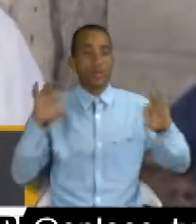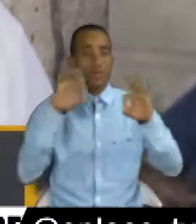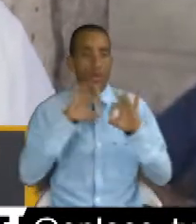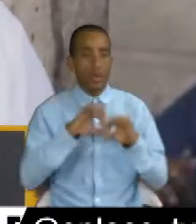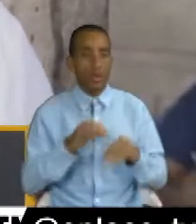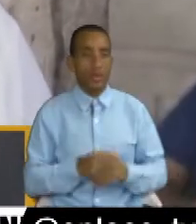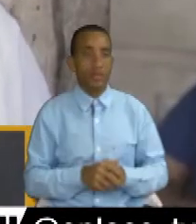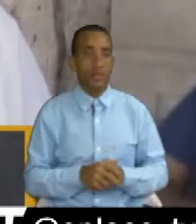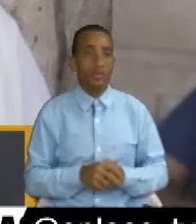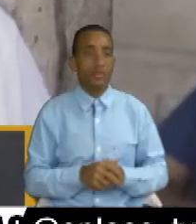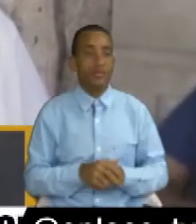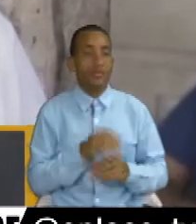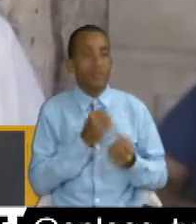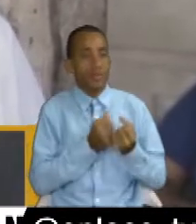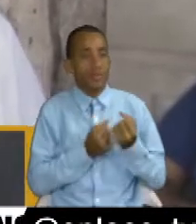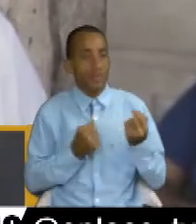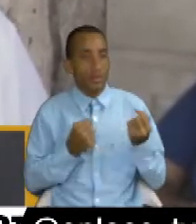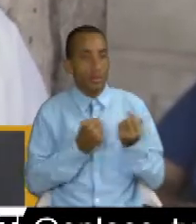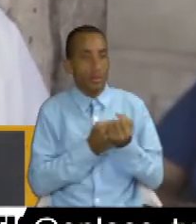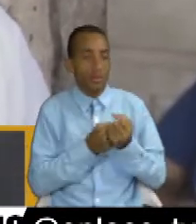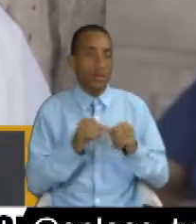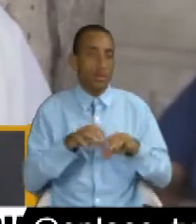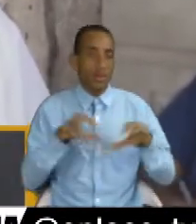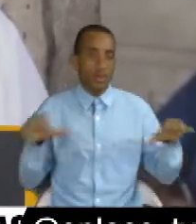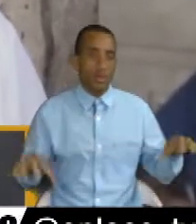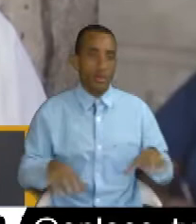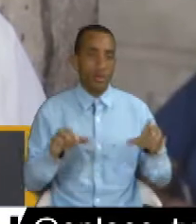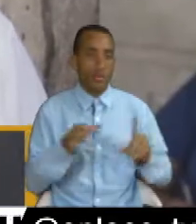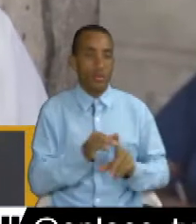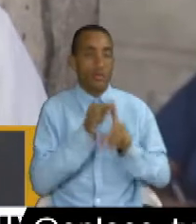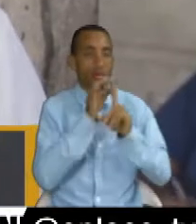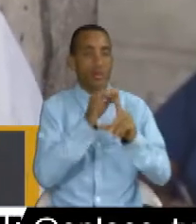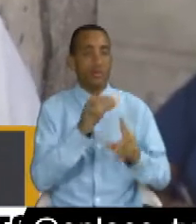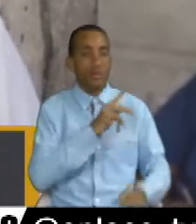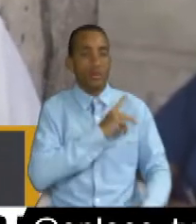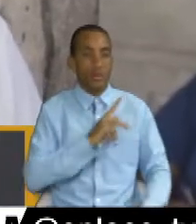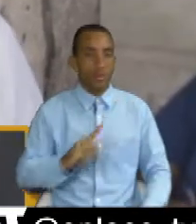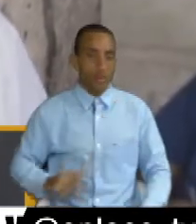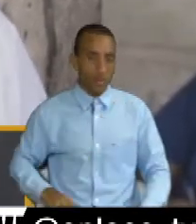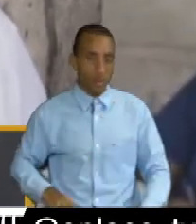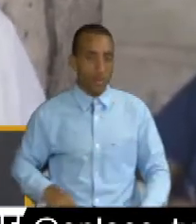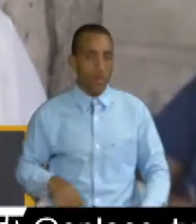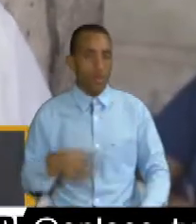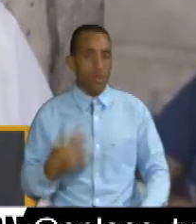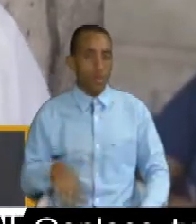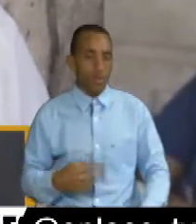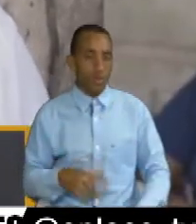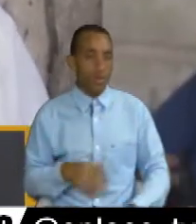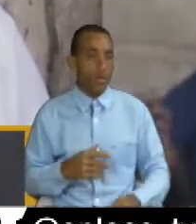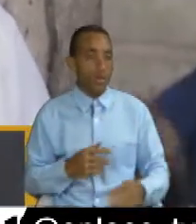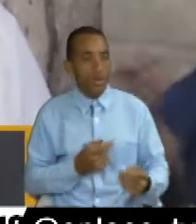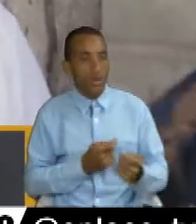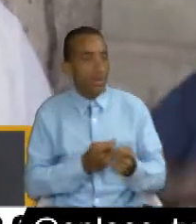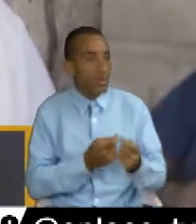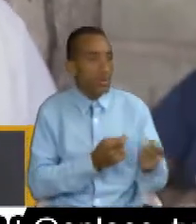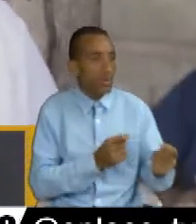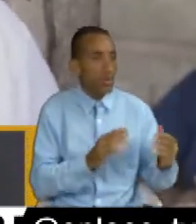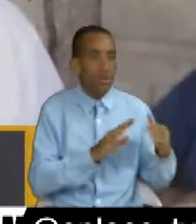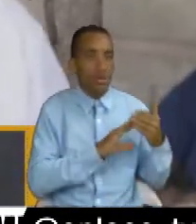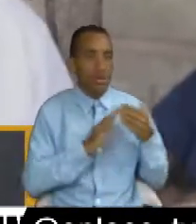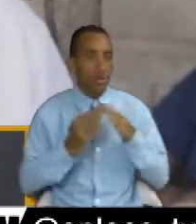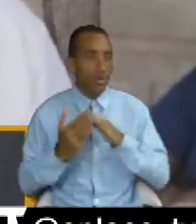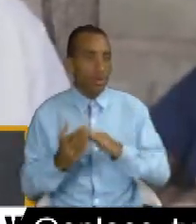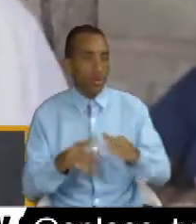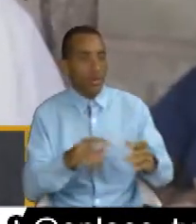lograr apoyar este tipo de actividad, en especial la que hace la personería, porque es estar cerca a las comunidades, es llegar hasta las